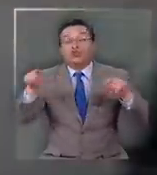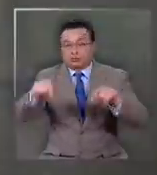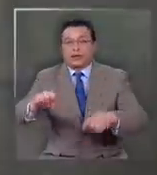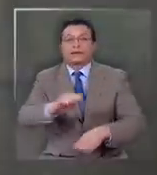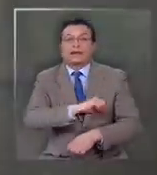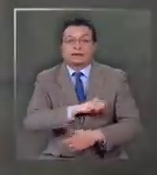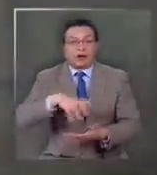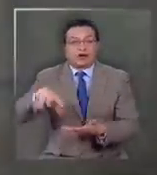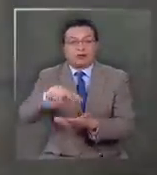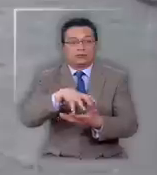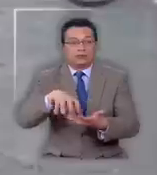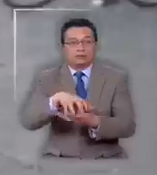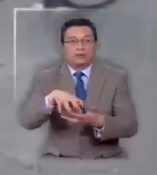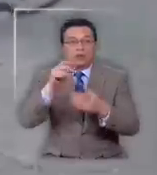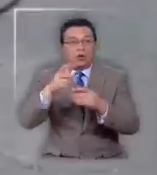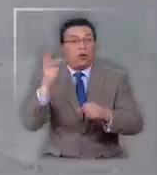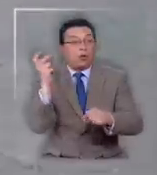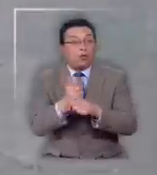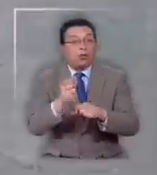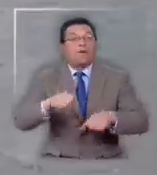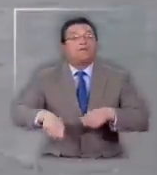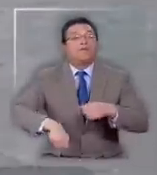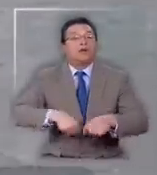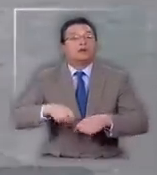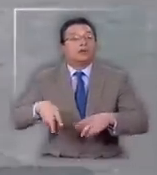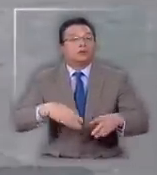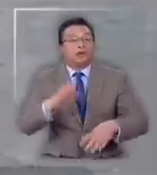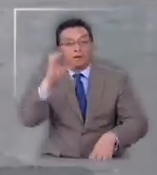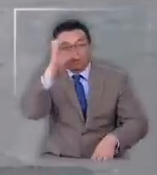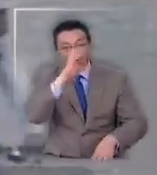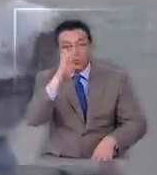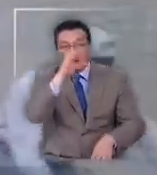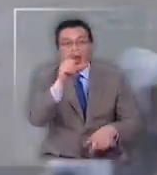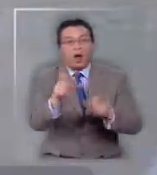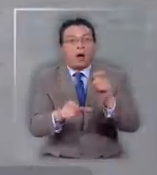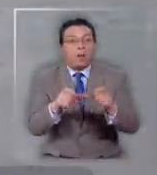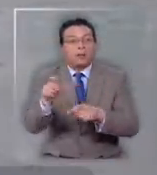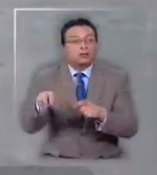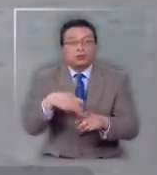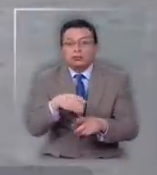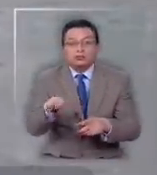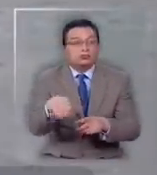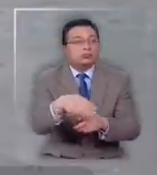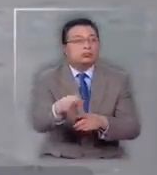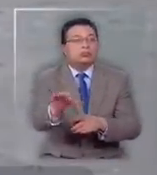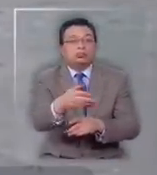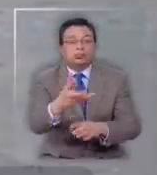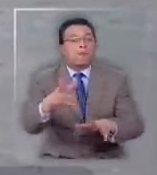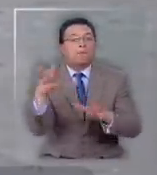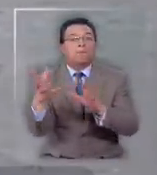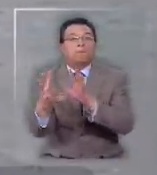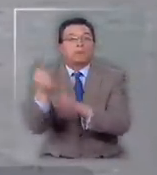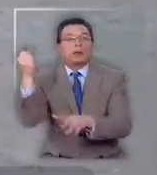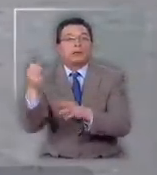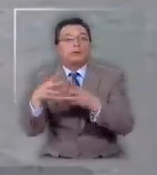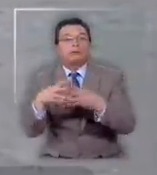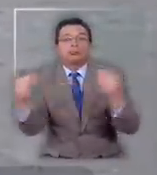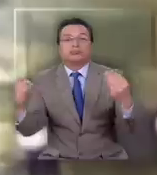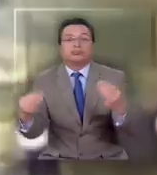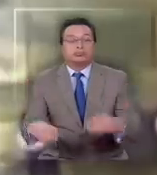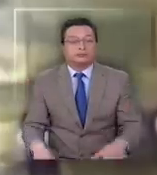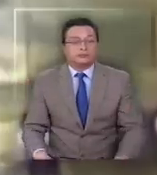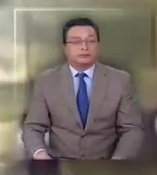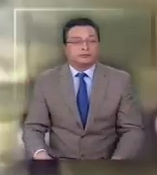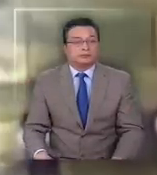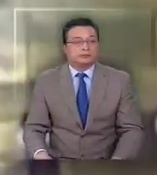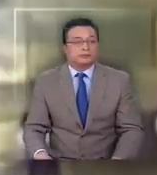delinquen a diestra y siniestra sobre bicicletas buscando potenciales víctimas para finalmente dar el zarpazo en solo segundos